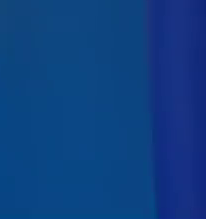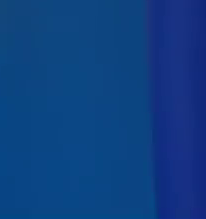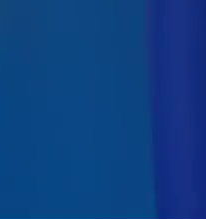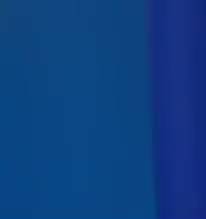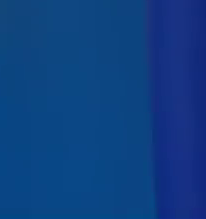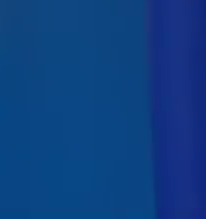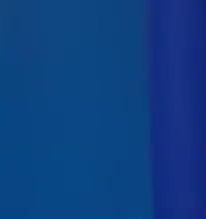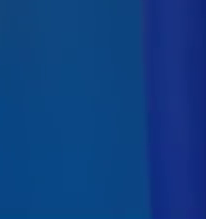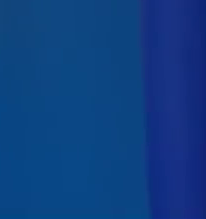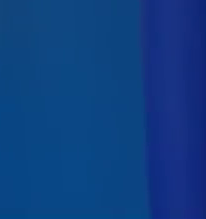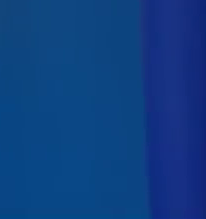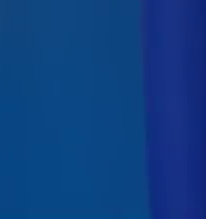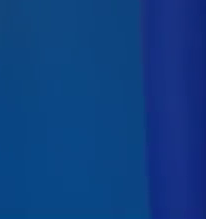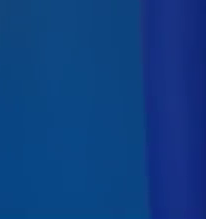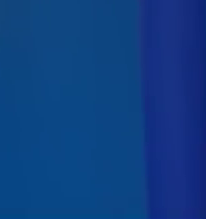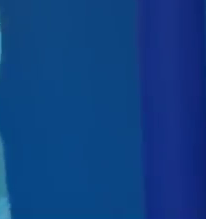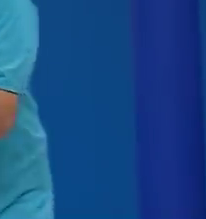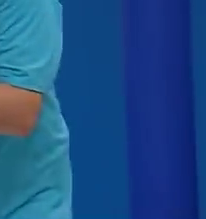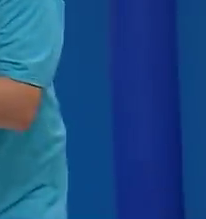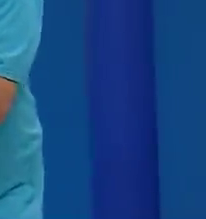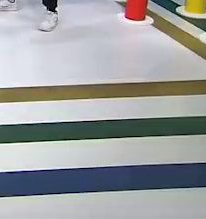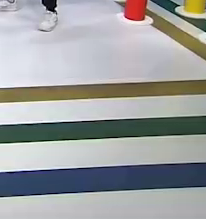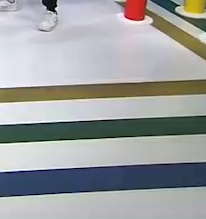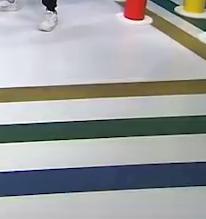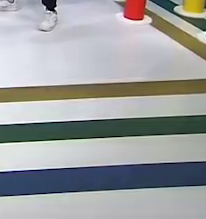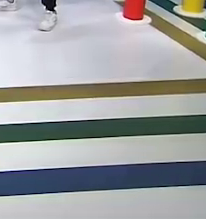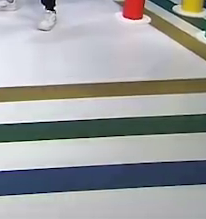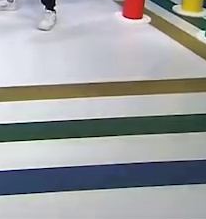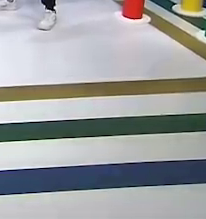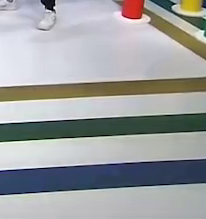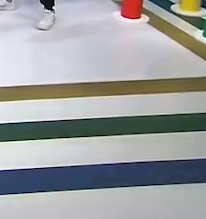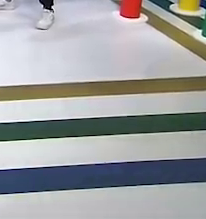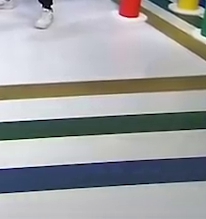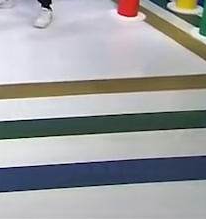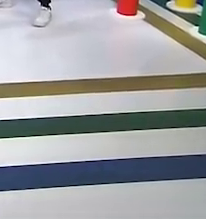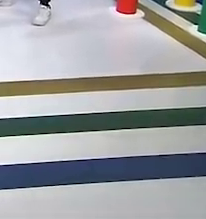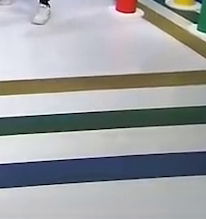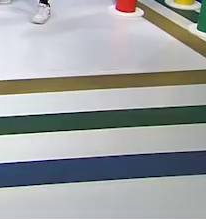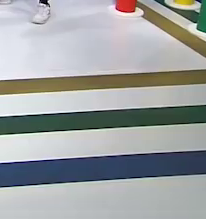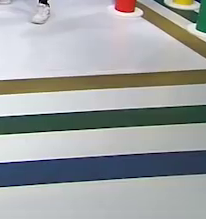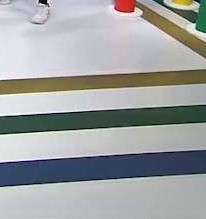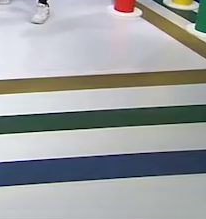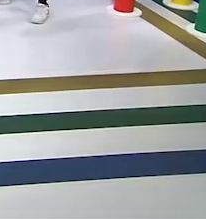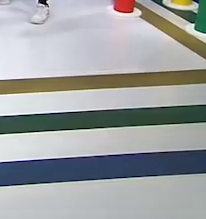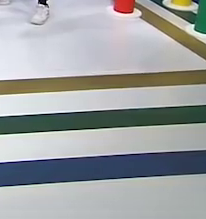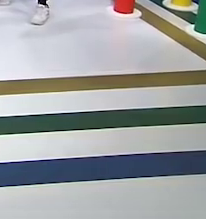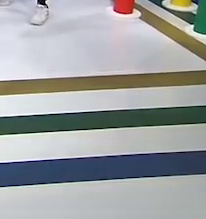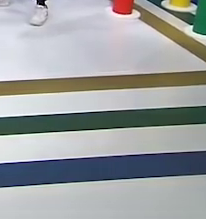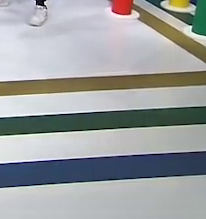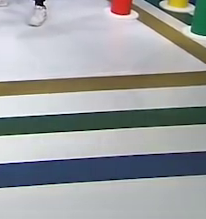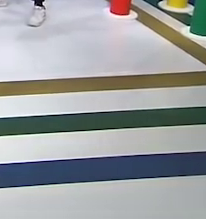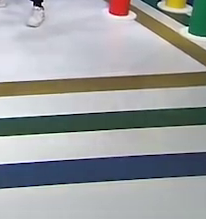Pelotitas se saltan. Ah. ¡Ey, ni siquiera! ¡Ah! Esquiva.